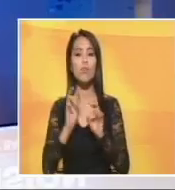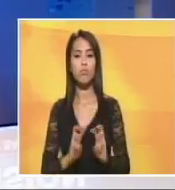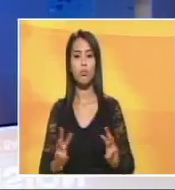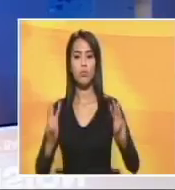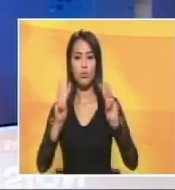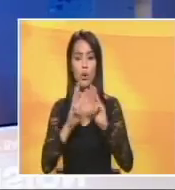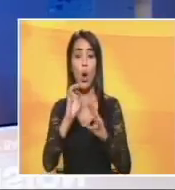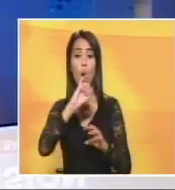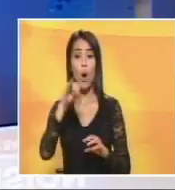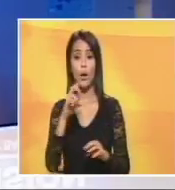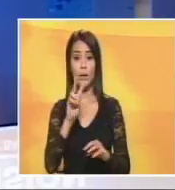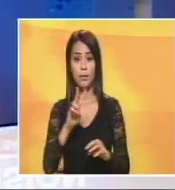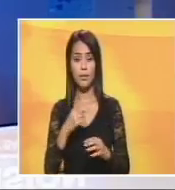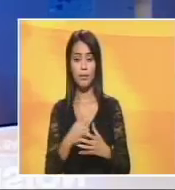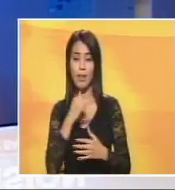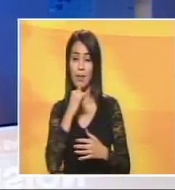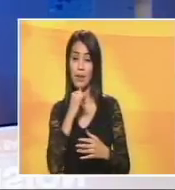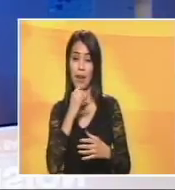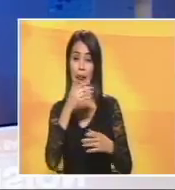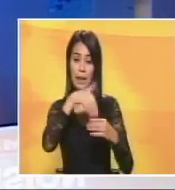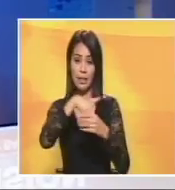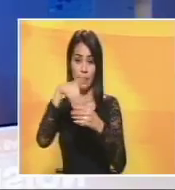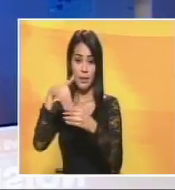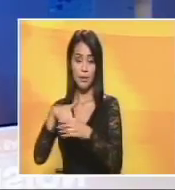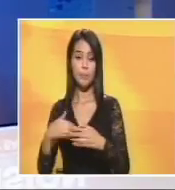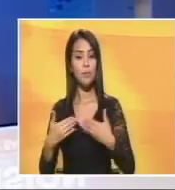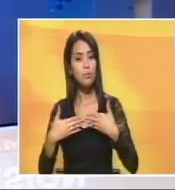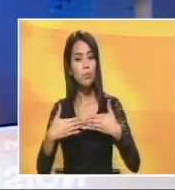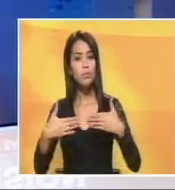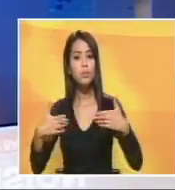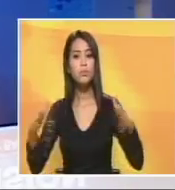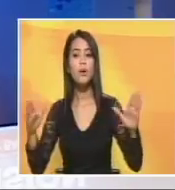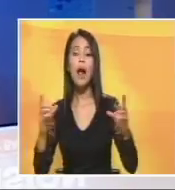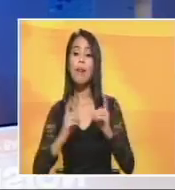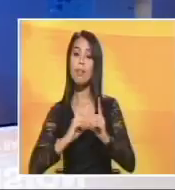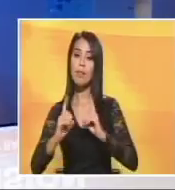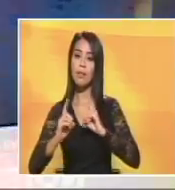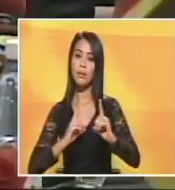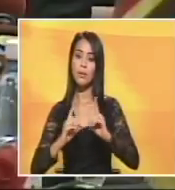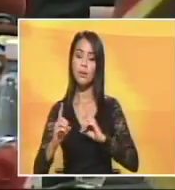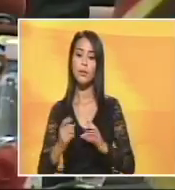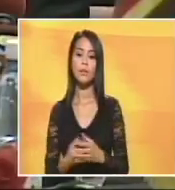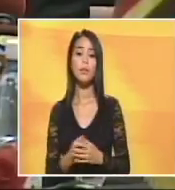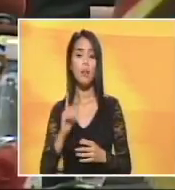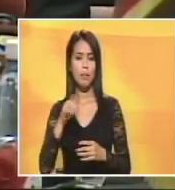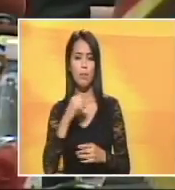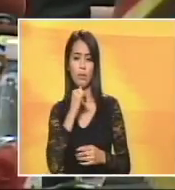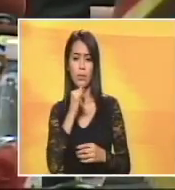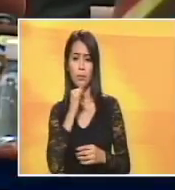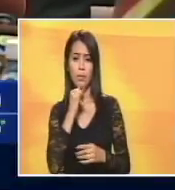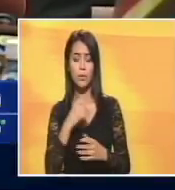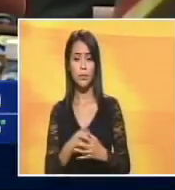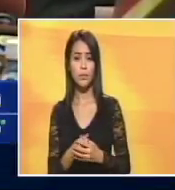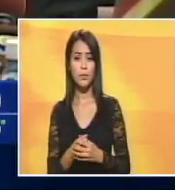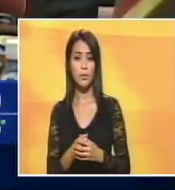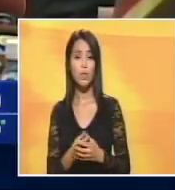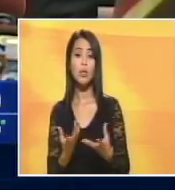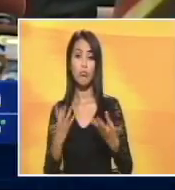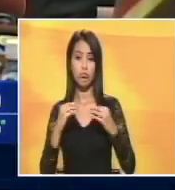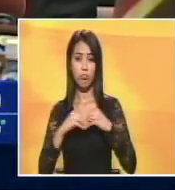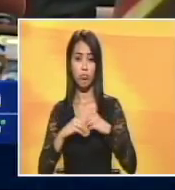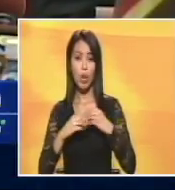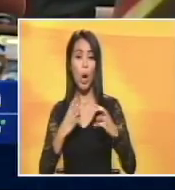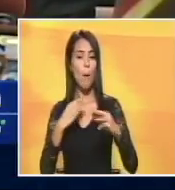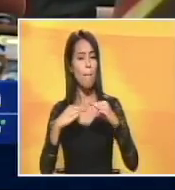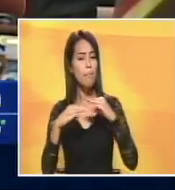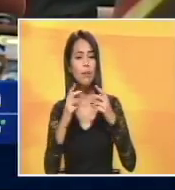Jorge Valero, estimó que las elecciones regionales abrirán espacios al diálogo. El embajador resaltó que los comicios regionales deben asumirse como un mensaje